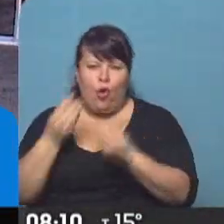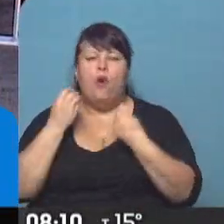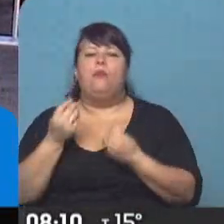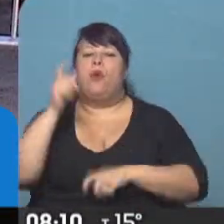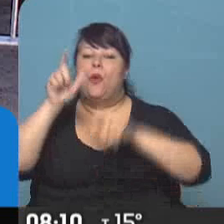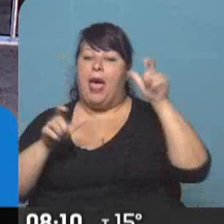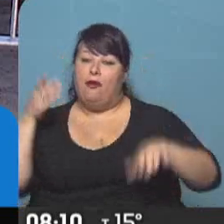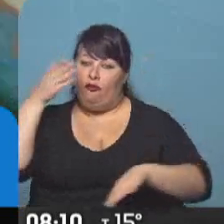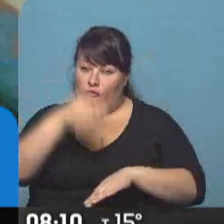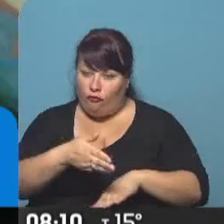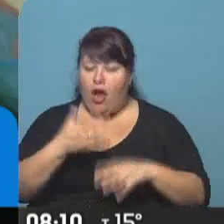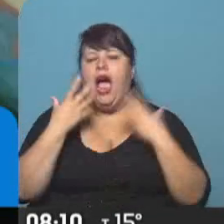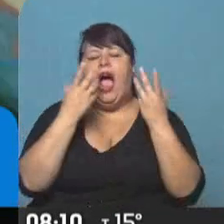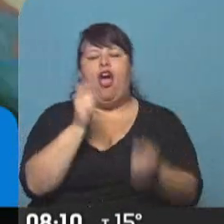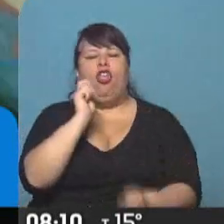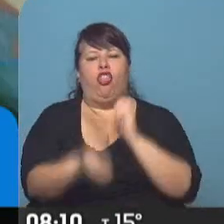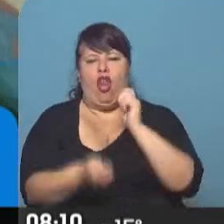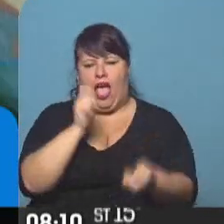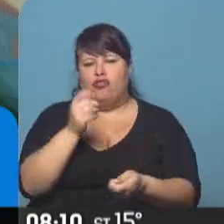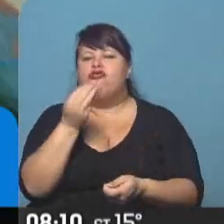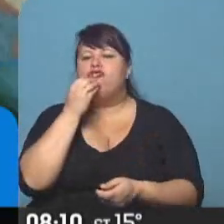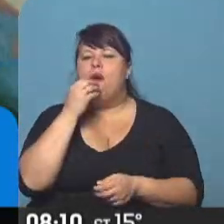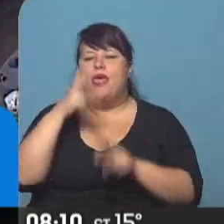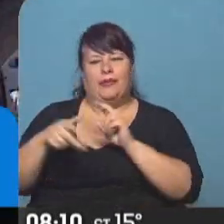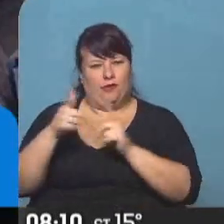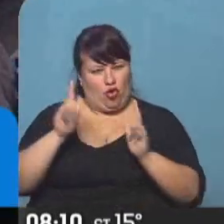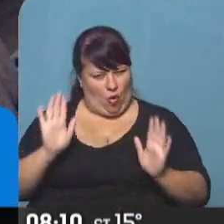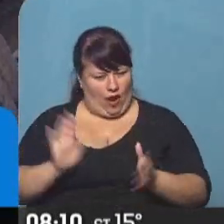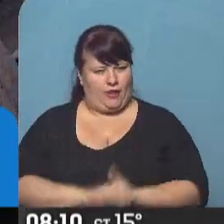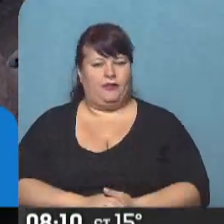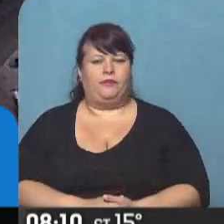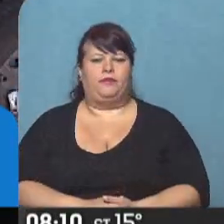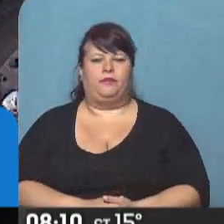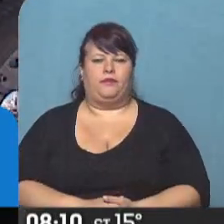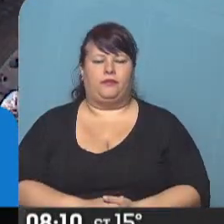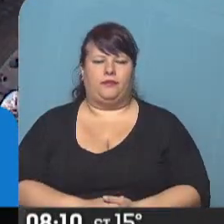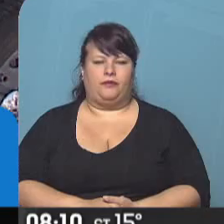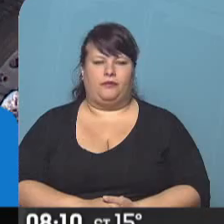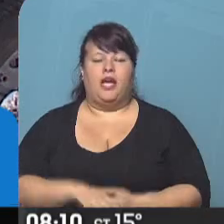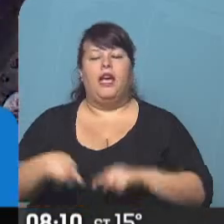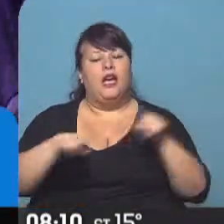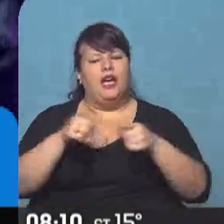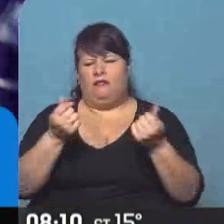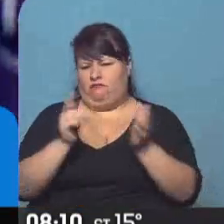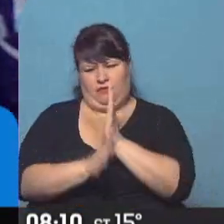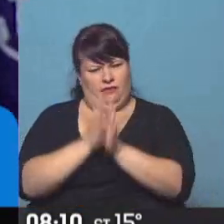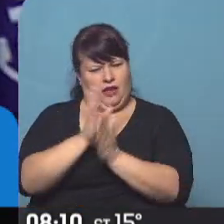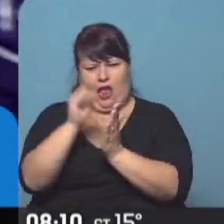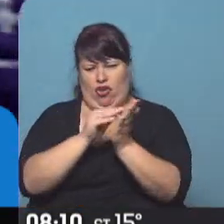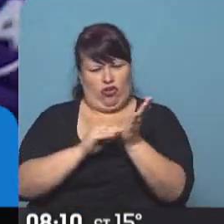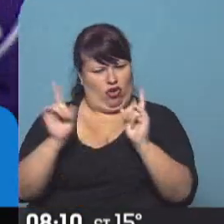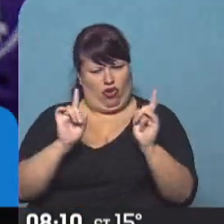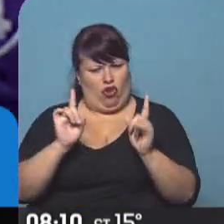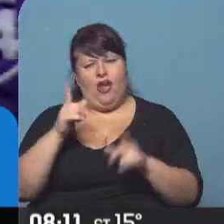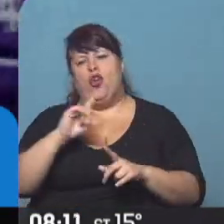cada participante contribuyó con un alimento no perecedero. La maratón no tiene costo de inscripción, ¿sí?